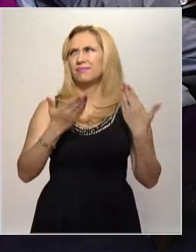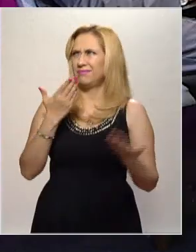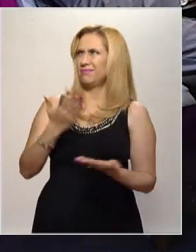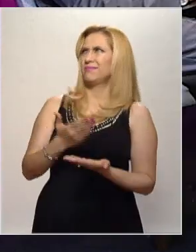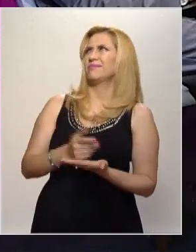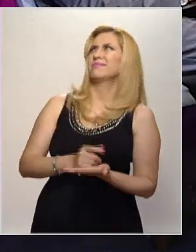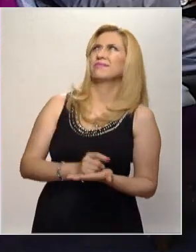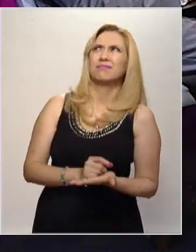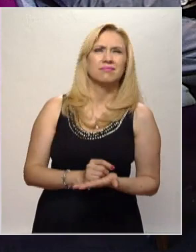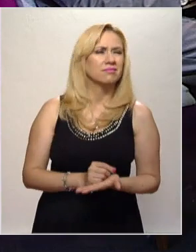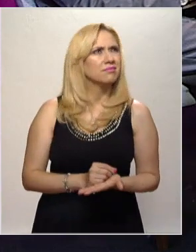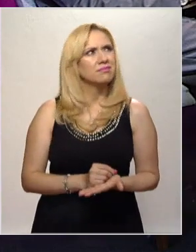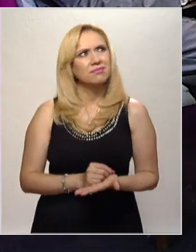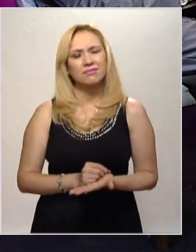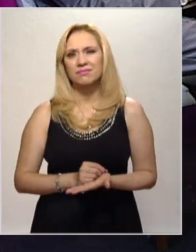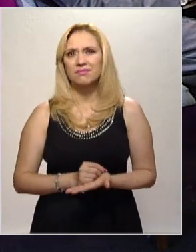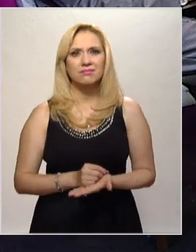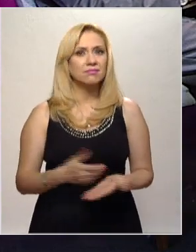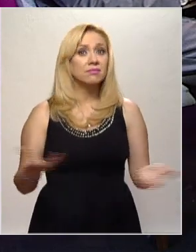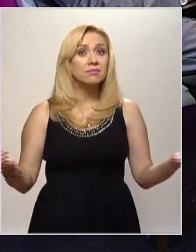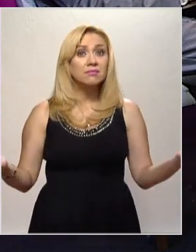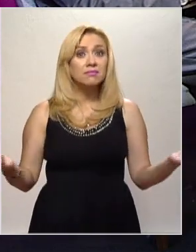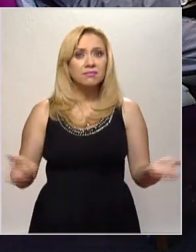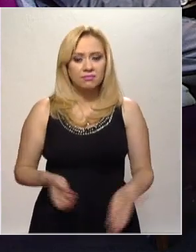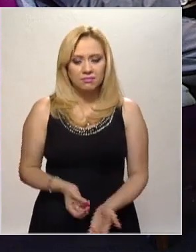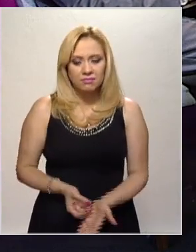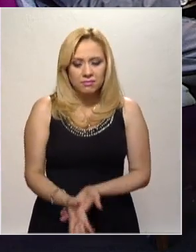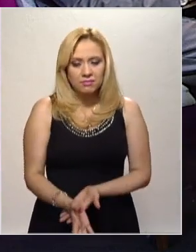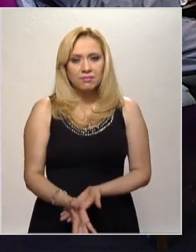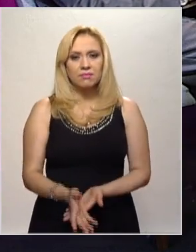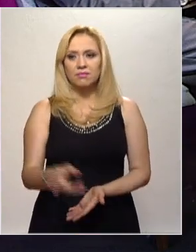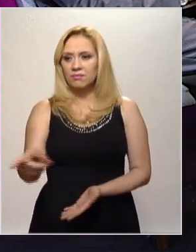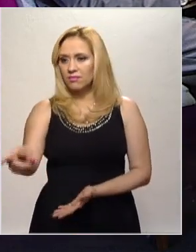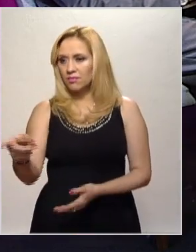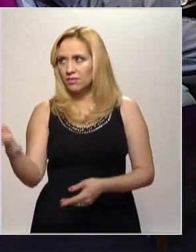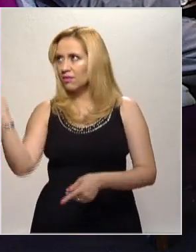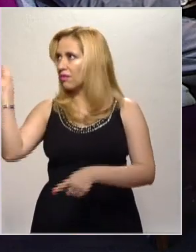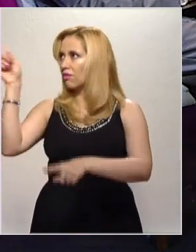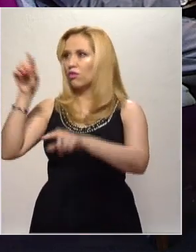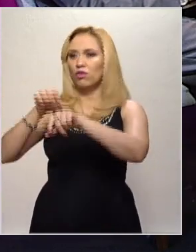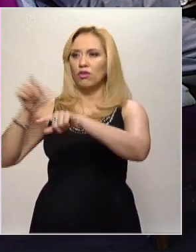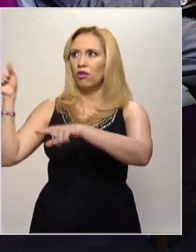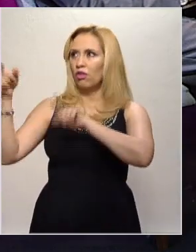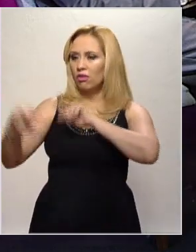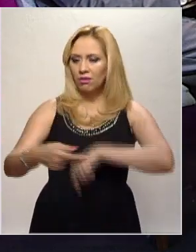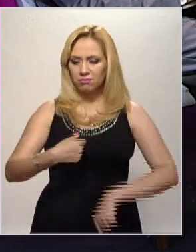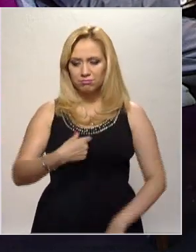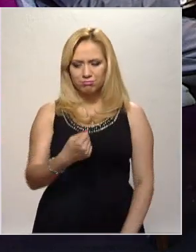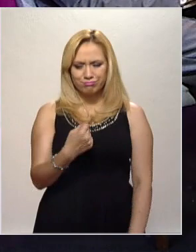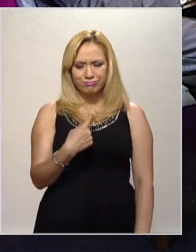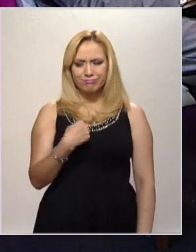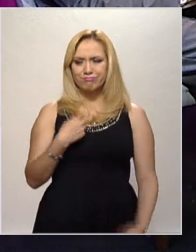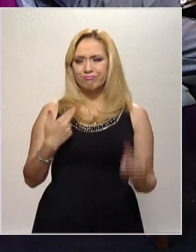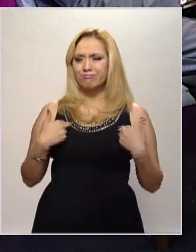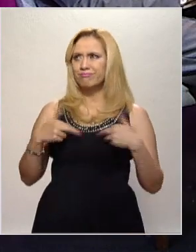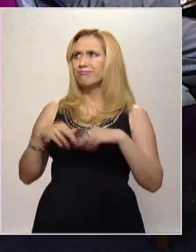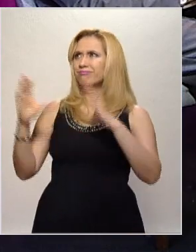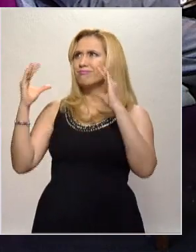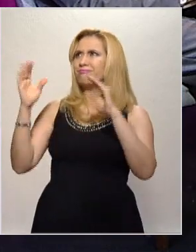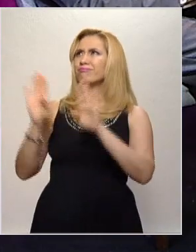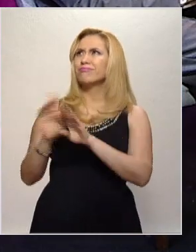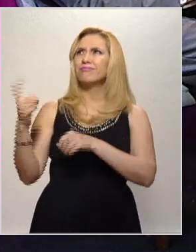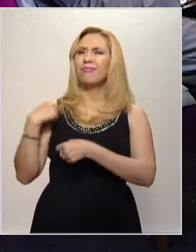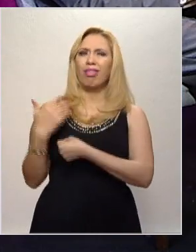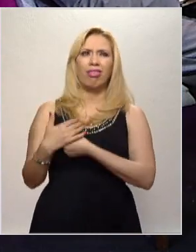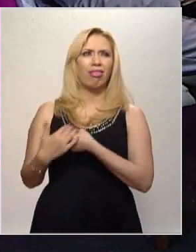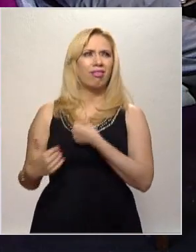no muy distintas a las de las mujeres en las salas de parto, ¿no? Y entonces viene de esta cultura que es hipermachista, ¿no? O sea, la medicina es